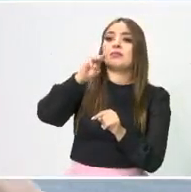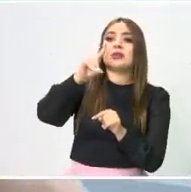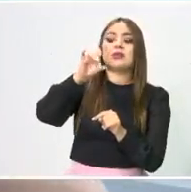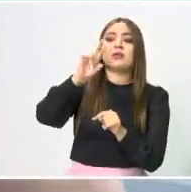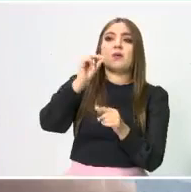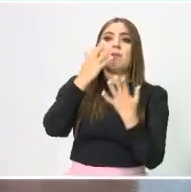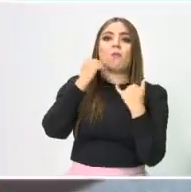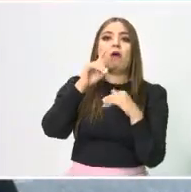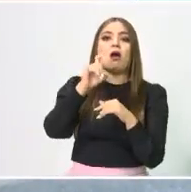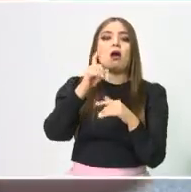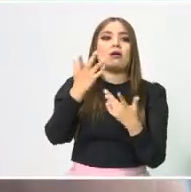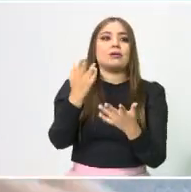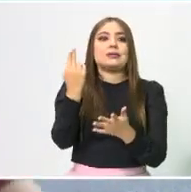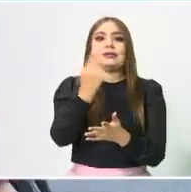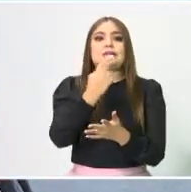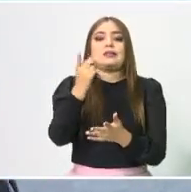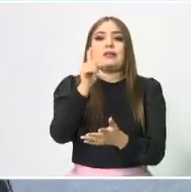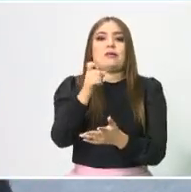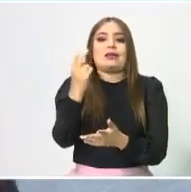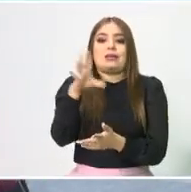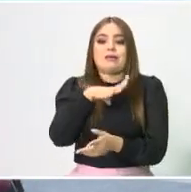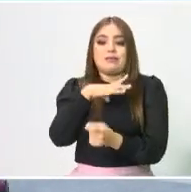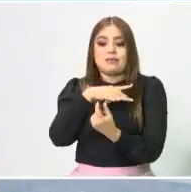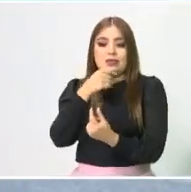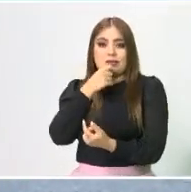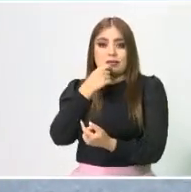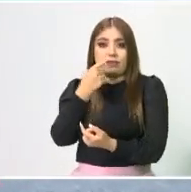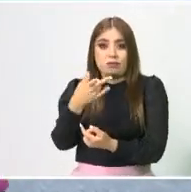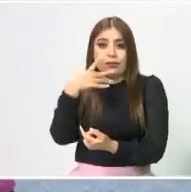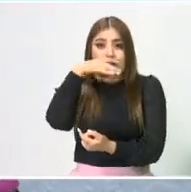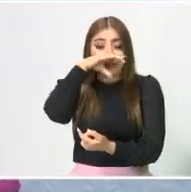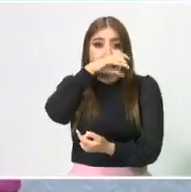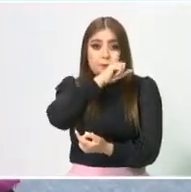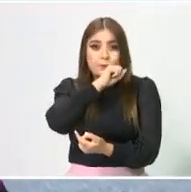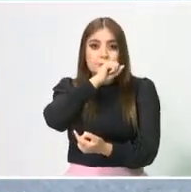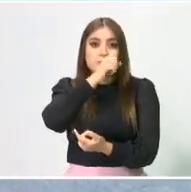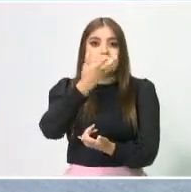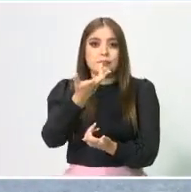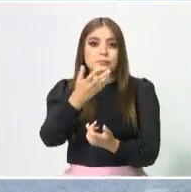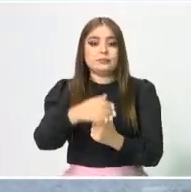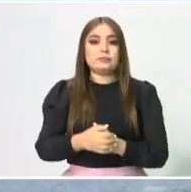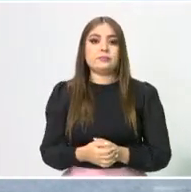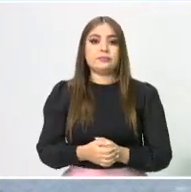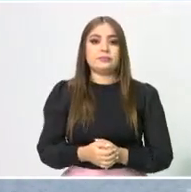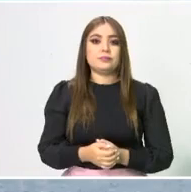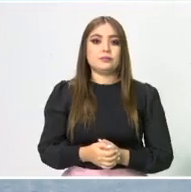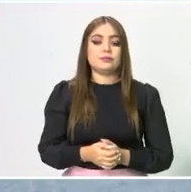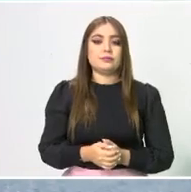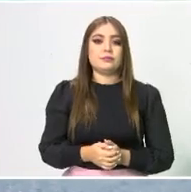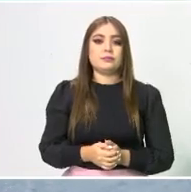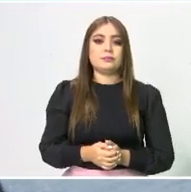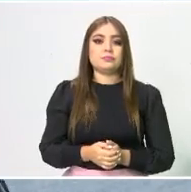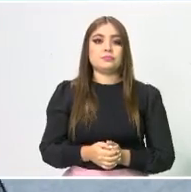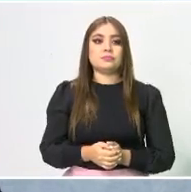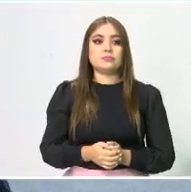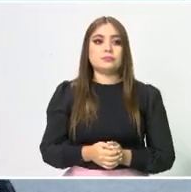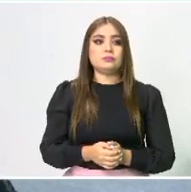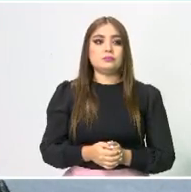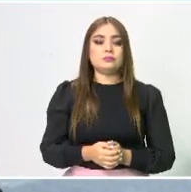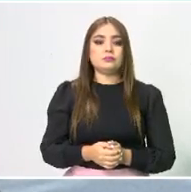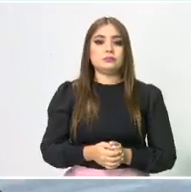Y necesitamos que nos la echen porque hay niños y es con este calor, pues no, se aguanta. Okay. Gracias. Oiga, y bueno,